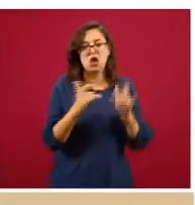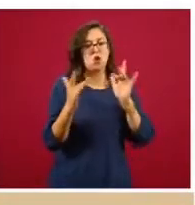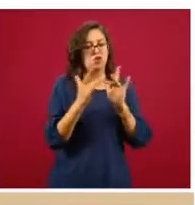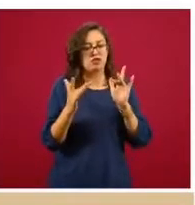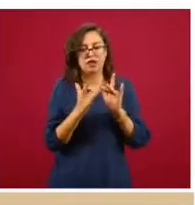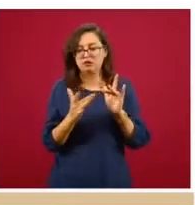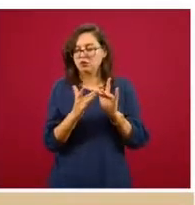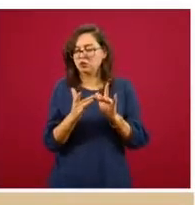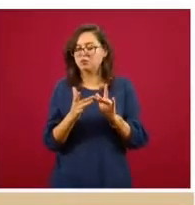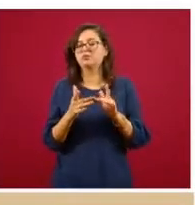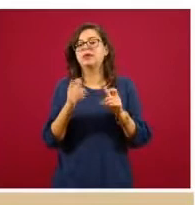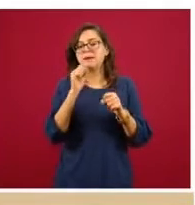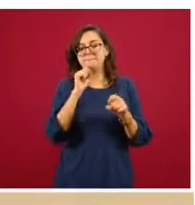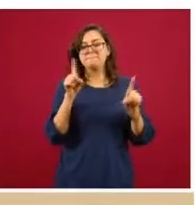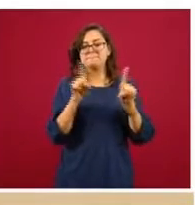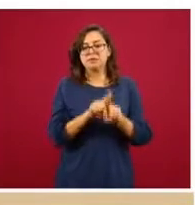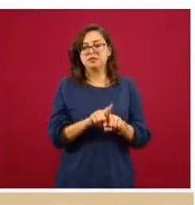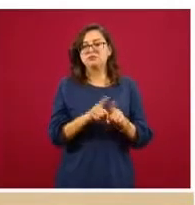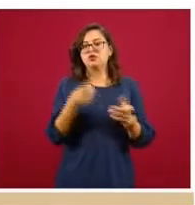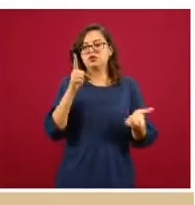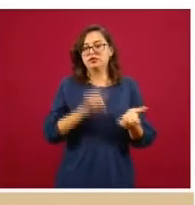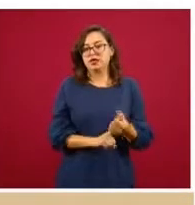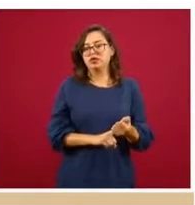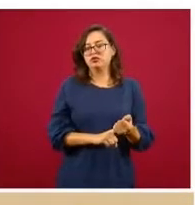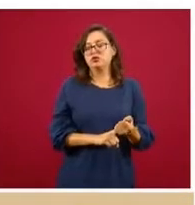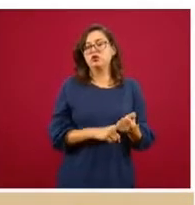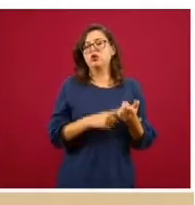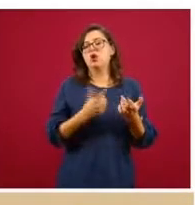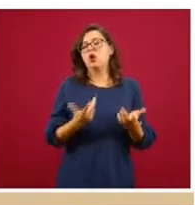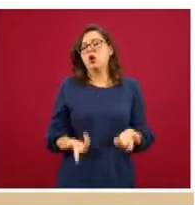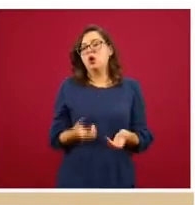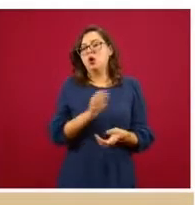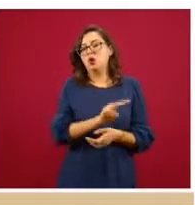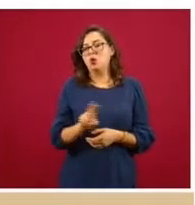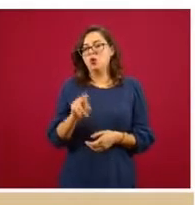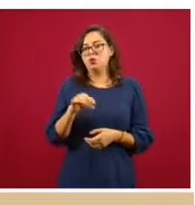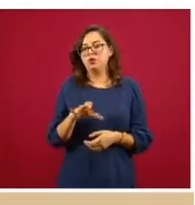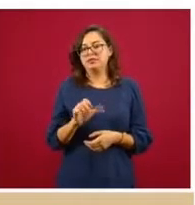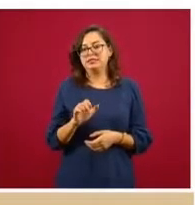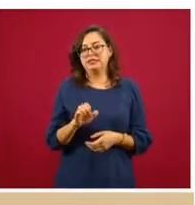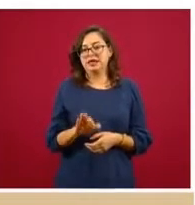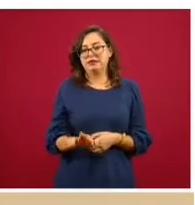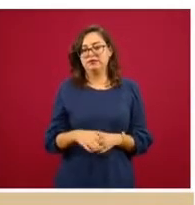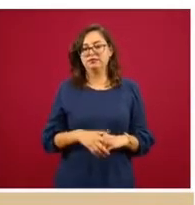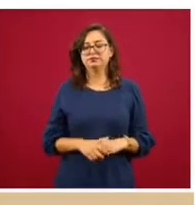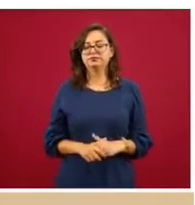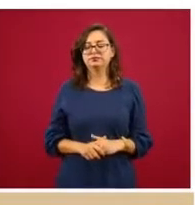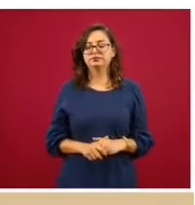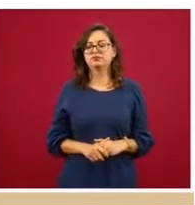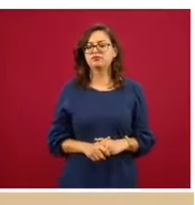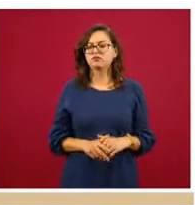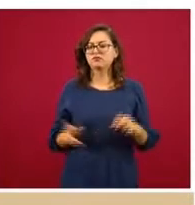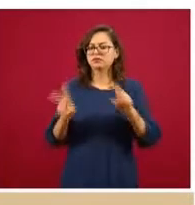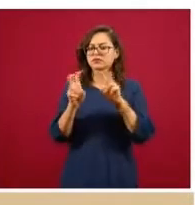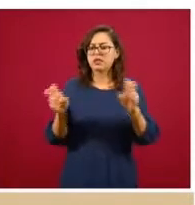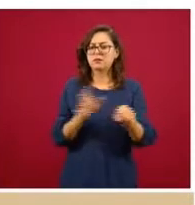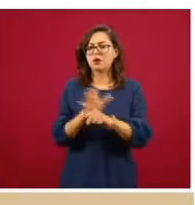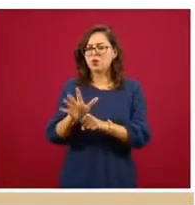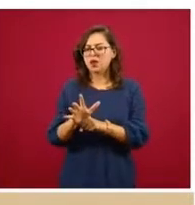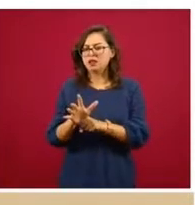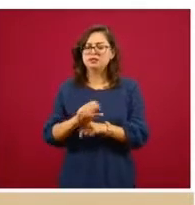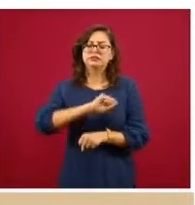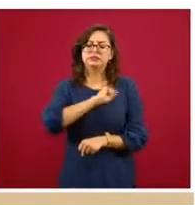constante, y de la plataforma de UNICEF. Los temas en los que se capacitó a estos jóvenes fue salud